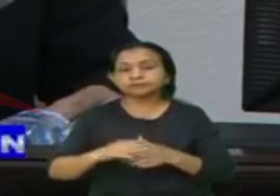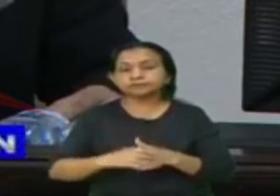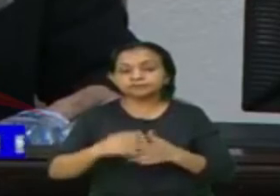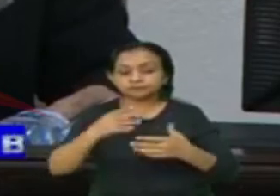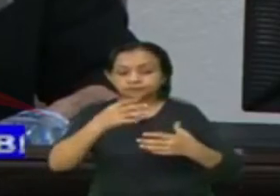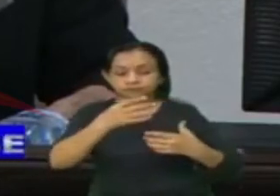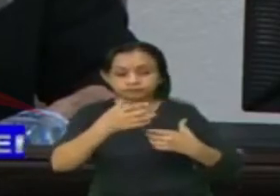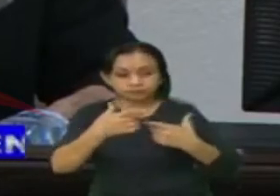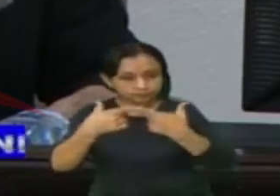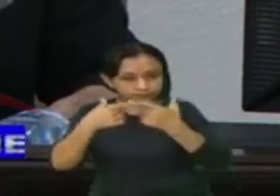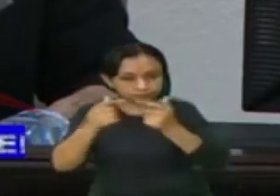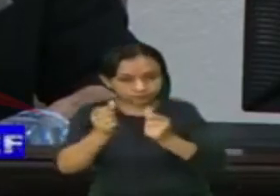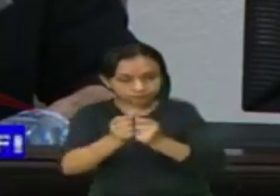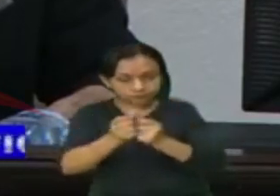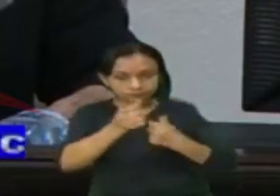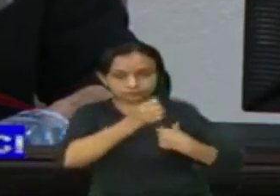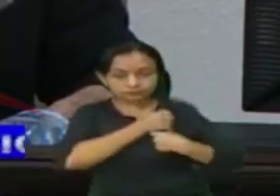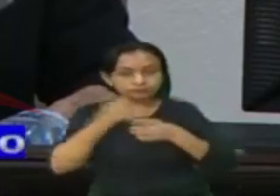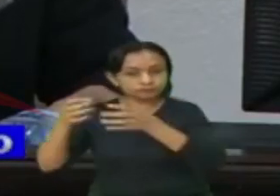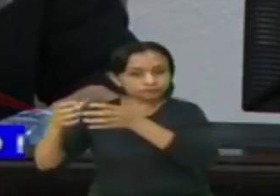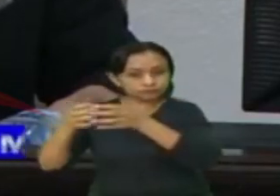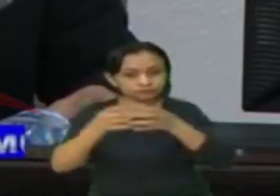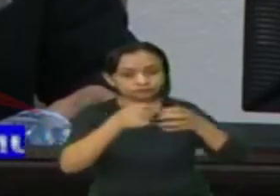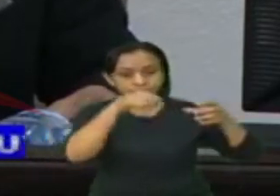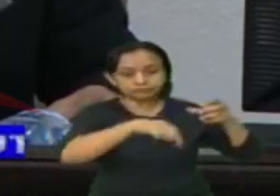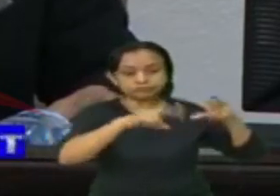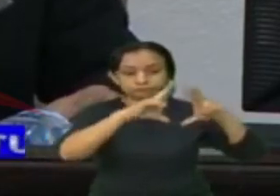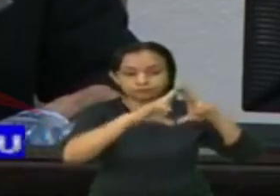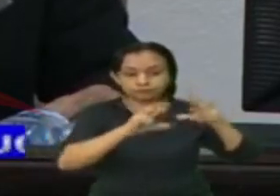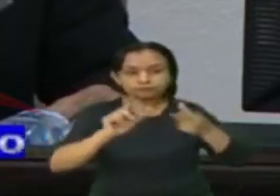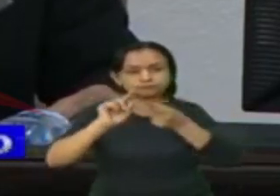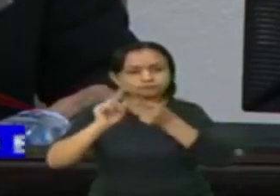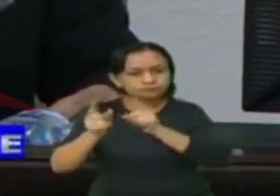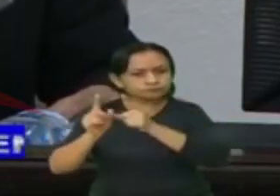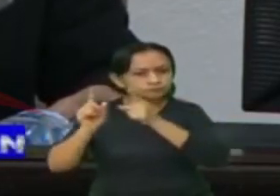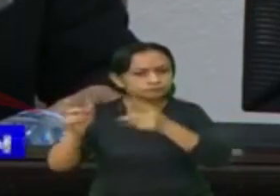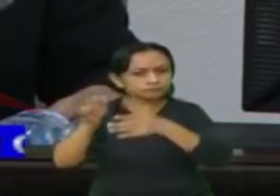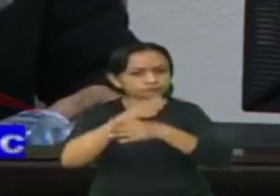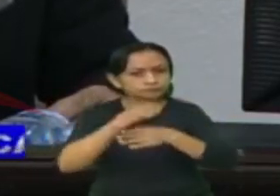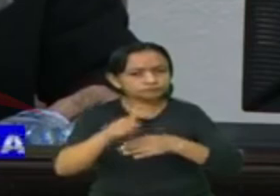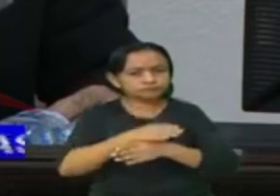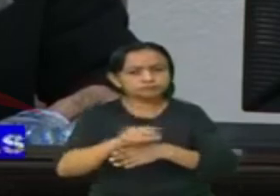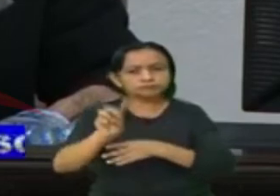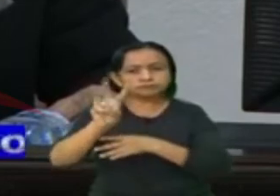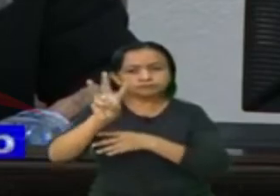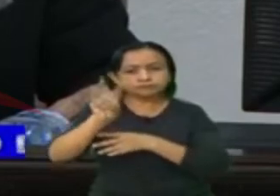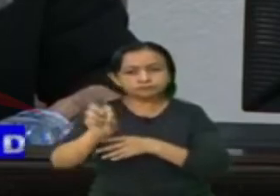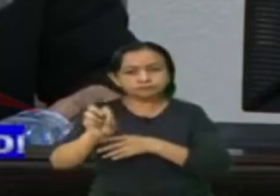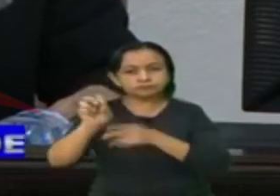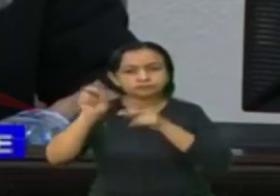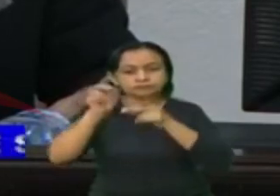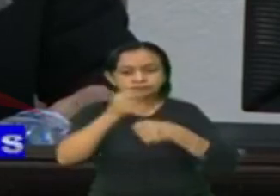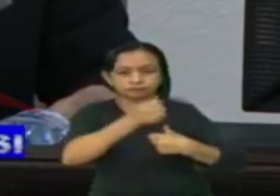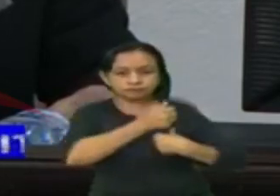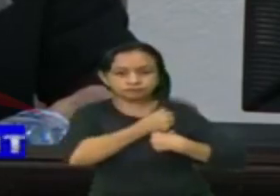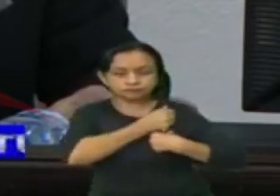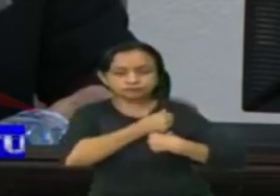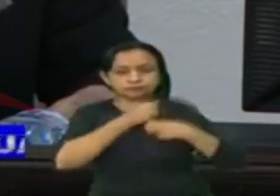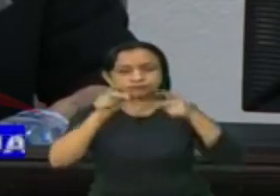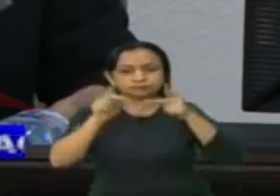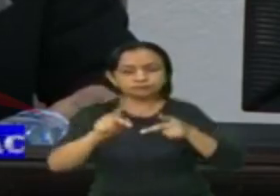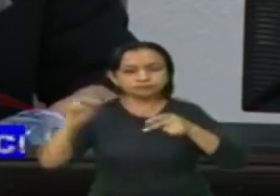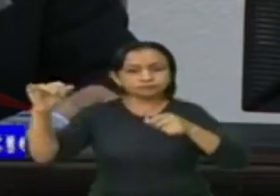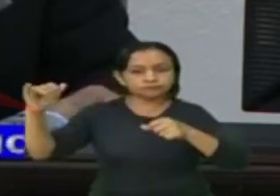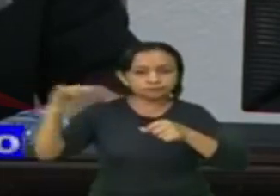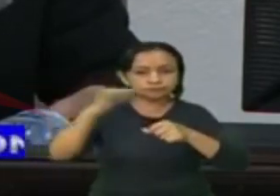al territorio nacional de forma rotativa de 30 efectivos militares, naves